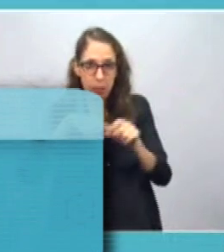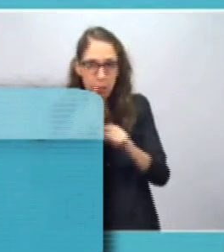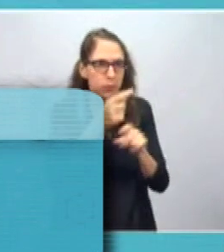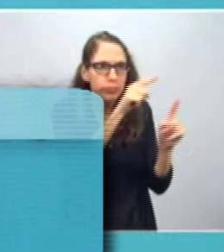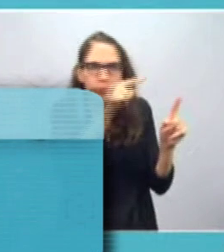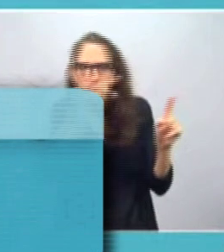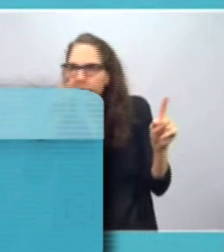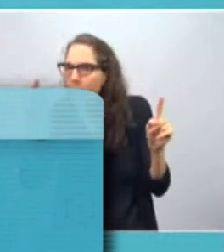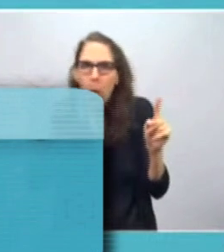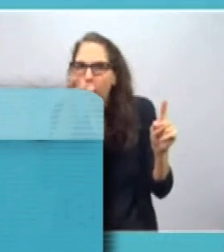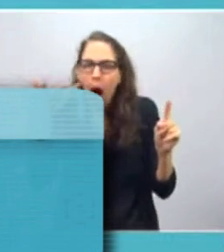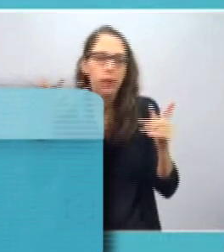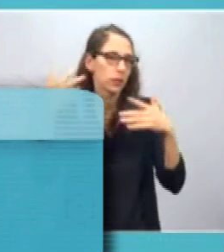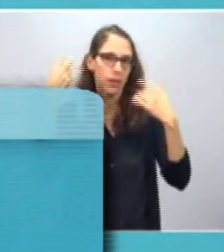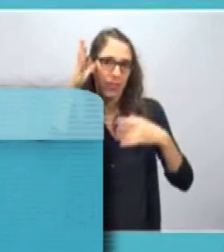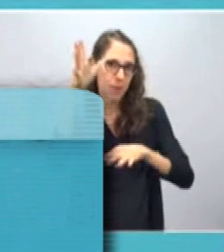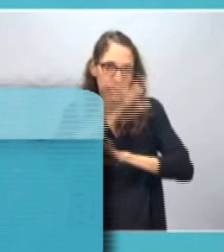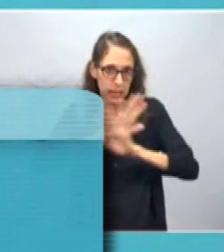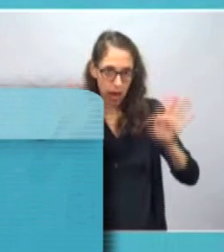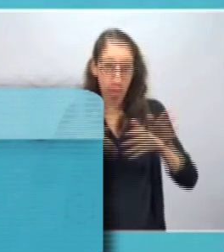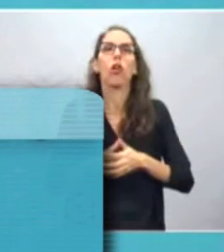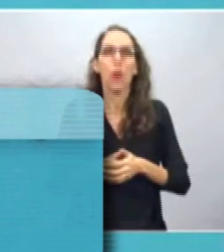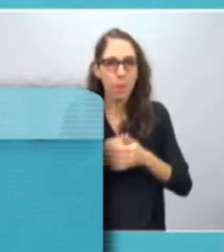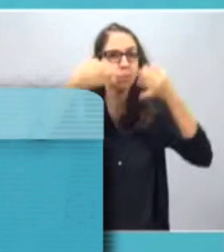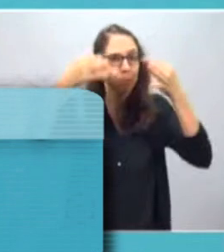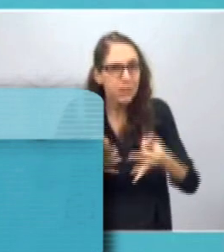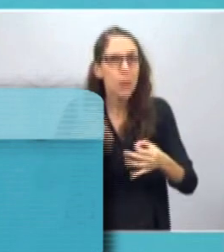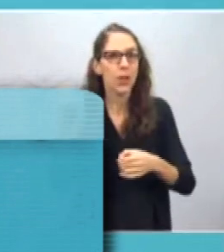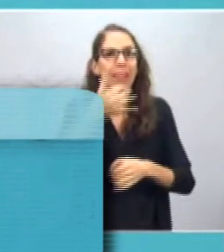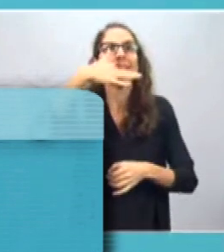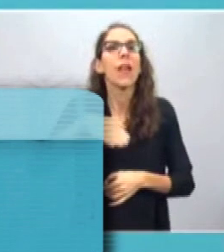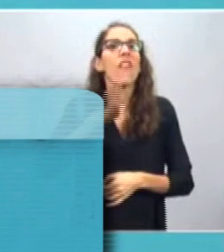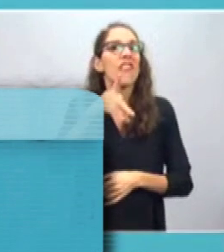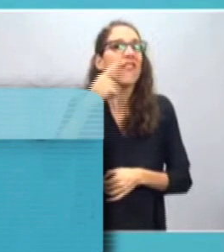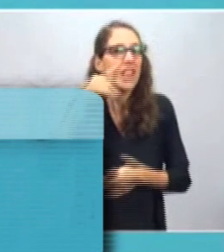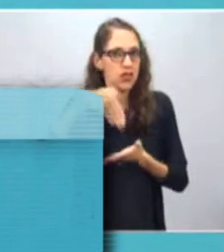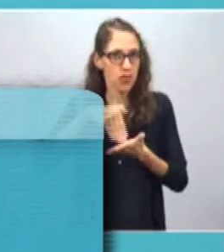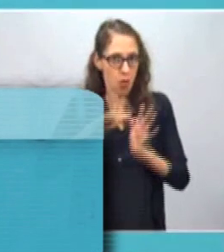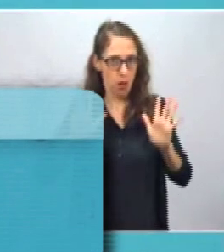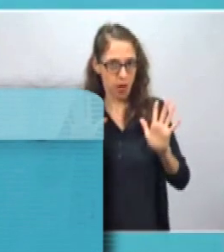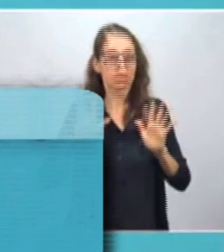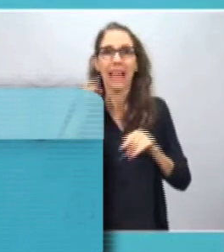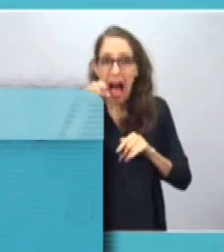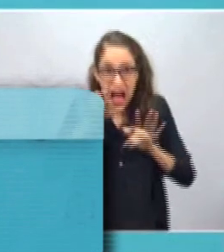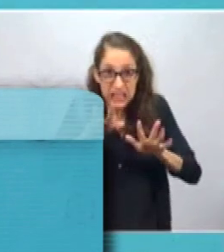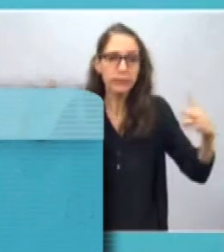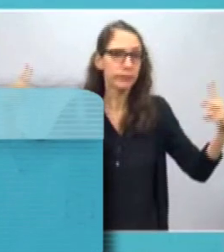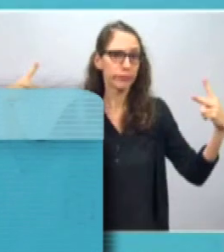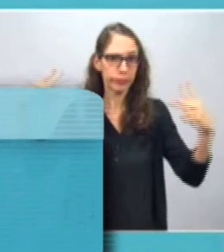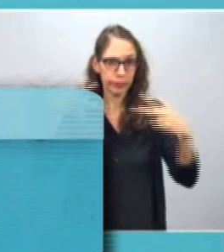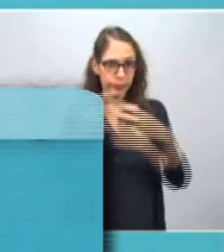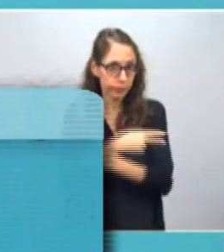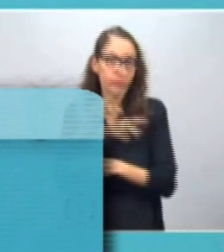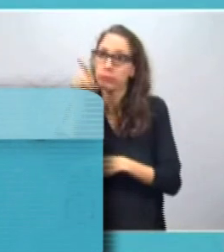¿sí? Serían 12 ceros y nadie entendería mucho, pero son billones de pesos. Esa es la magnitud del recorte en materia